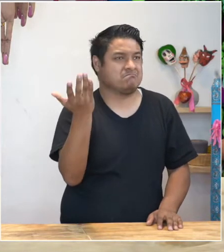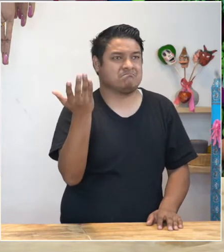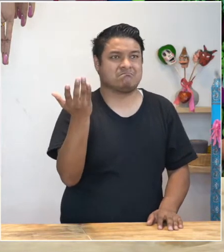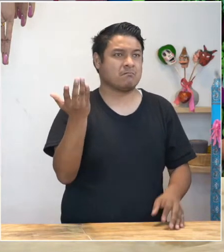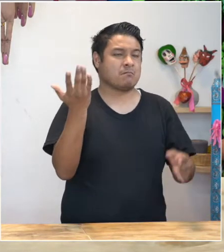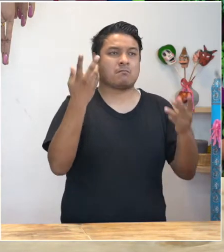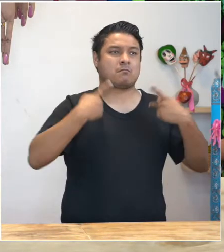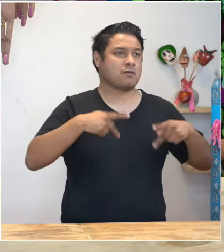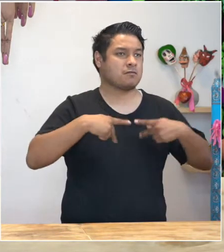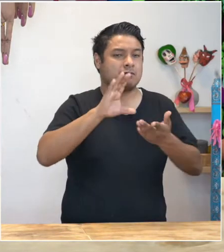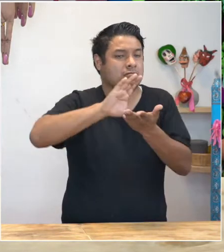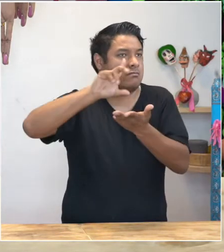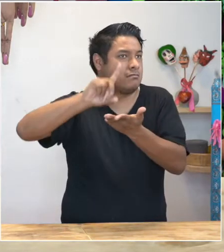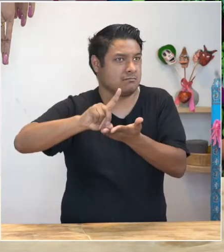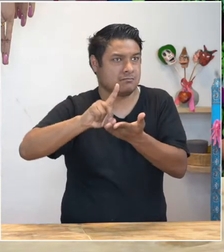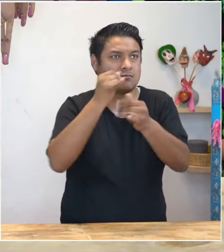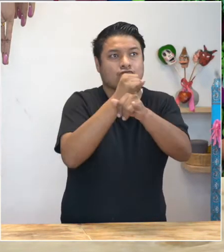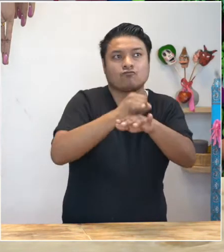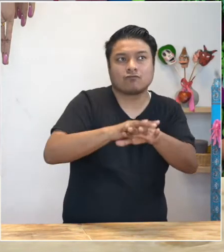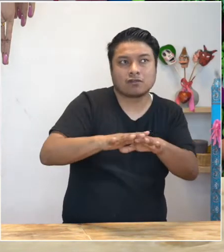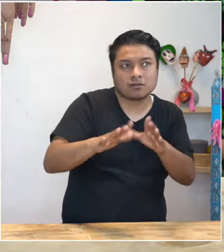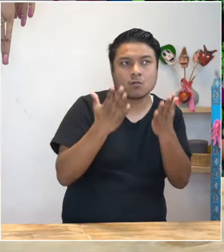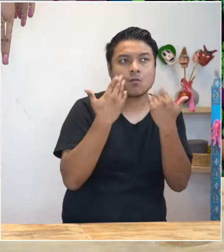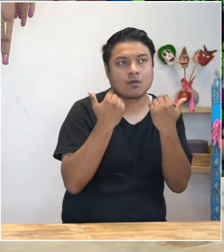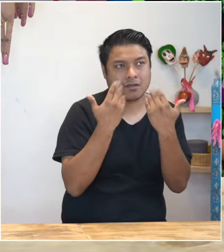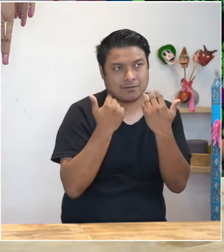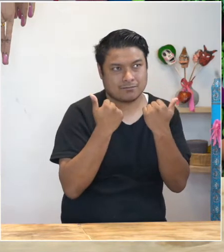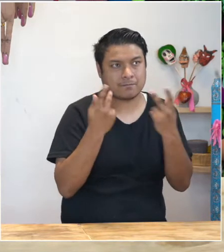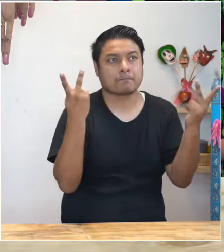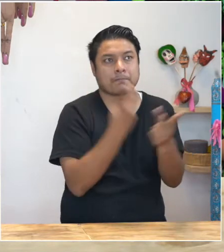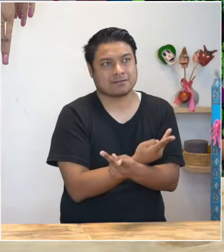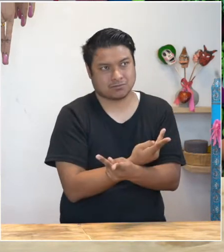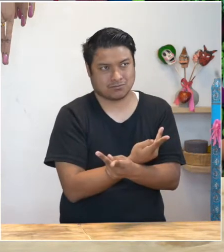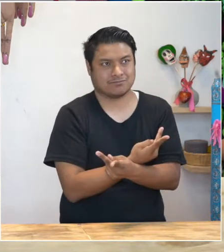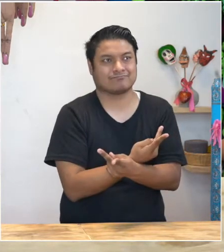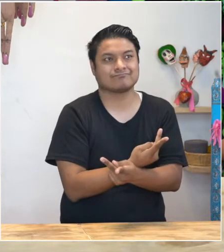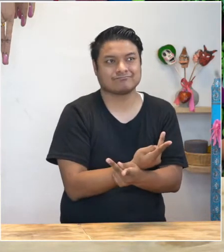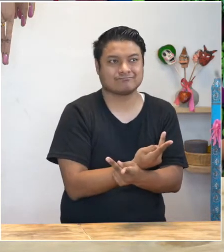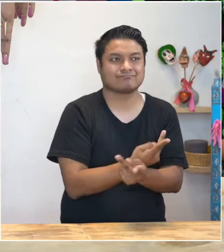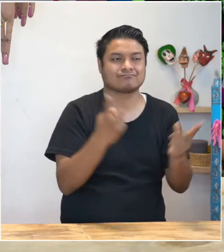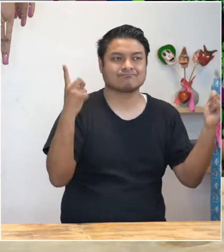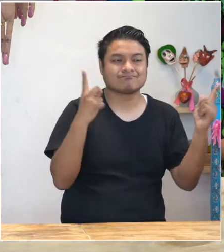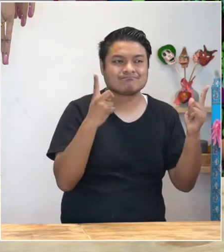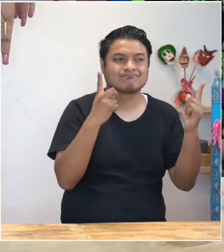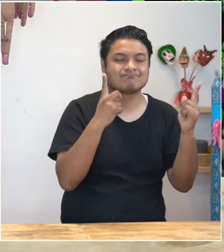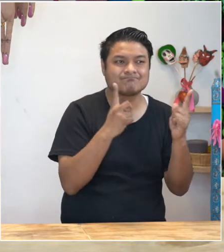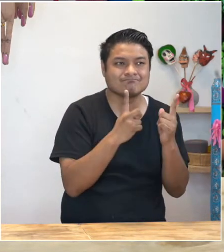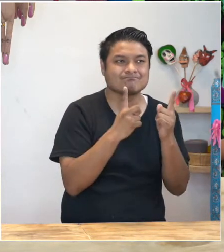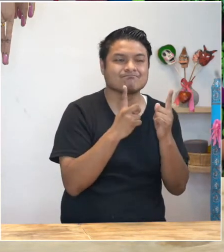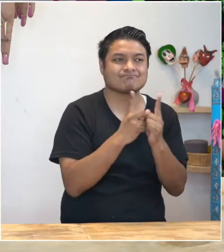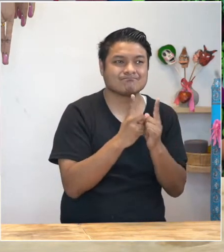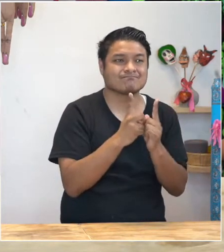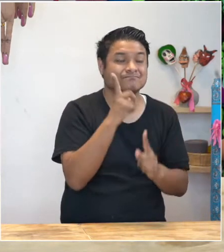día más difícil. Como les comentaba, tenemos que comenzar por el núcleo de la familia. Si por la familia